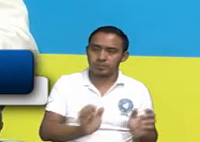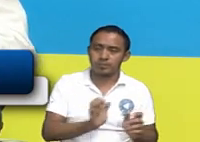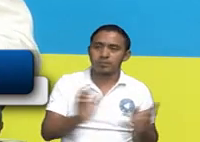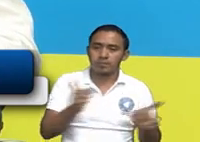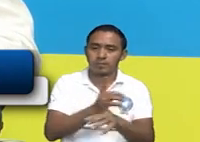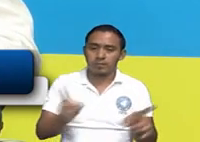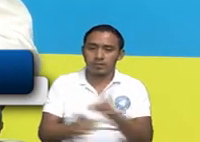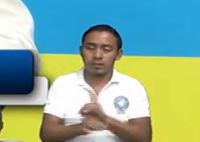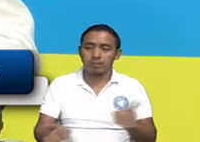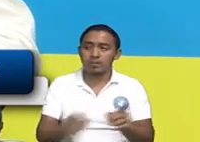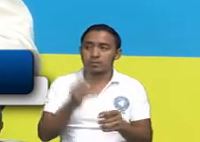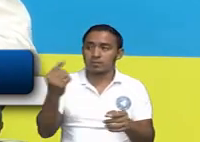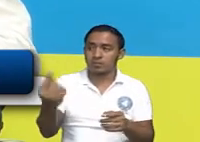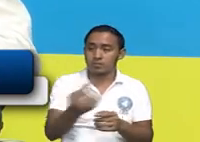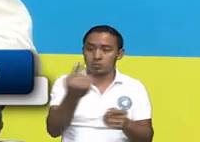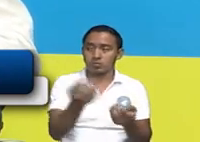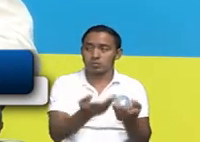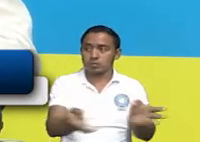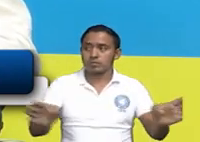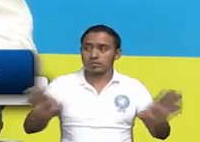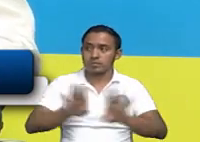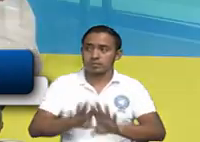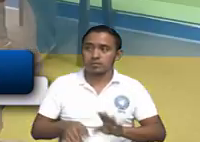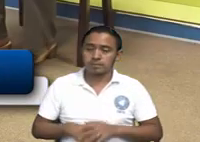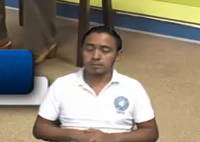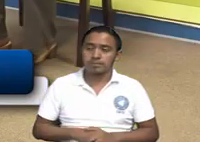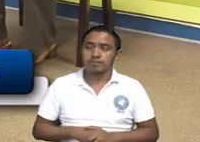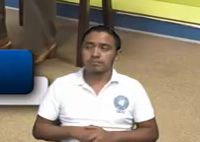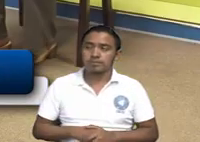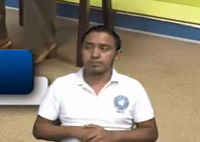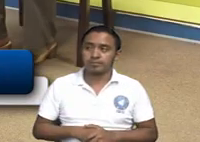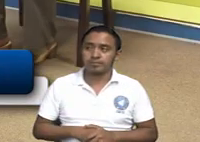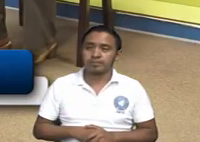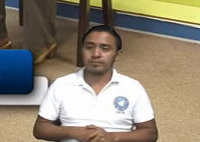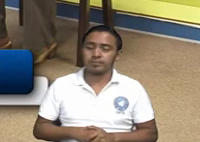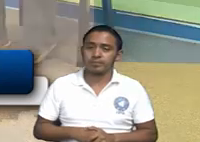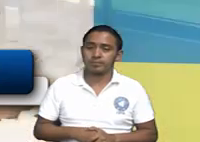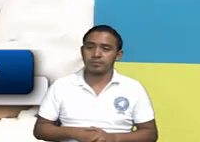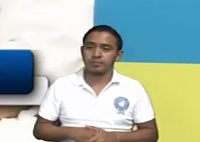dormir solo en su cuarto. Ay, ese es buenísimo. Te voy a decir por qué.